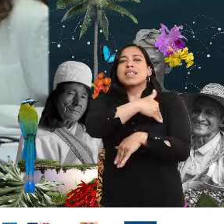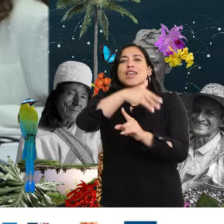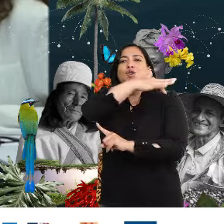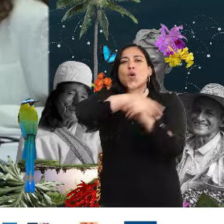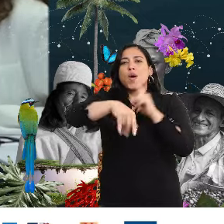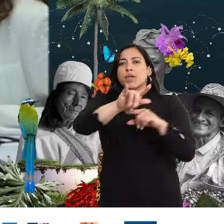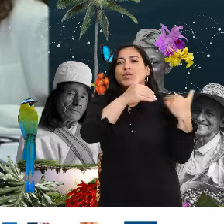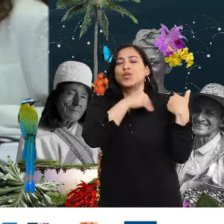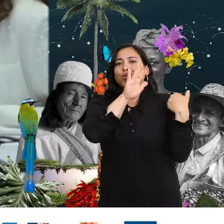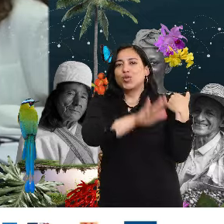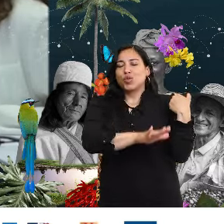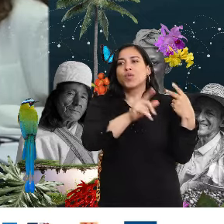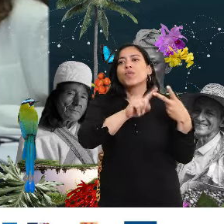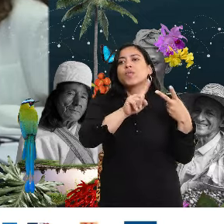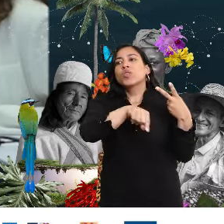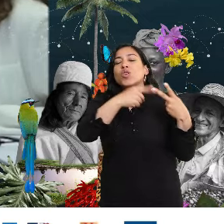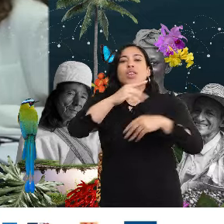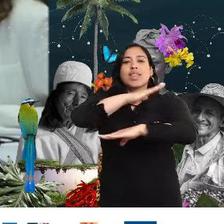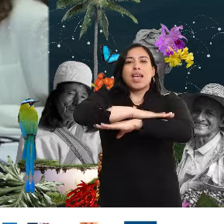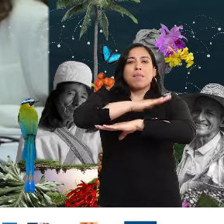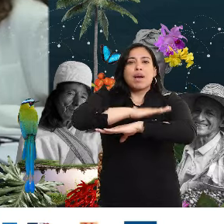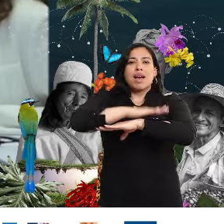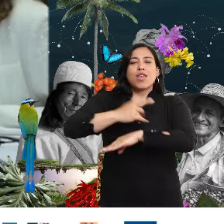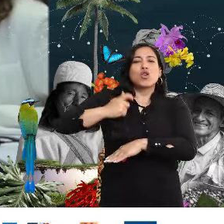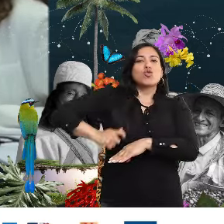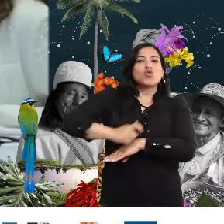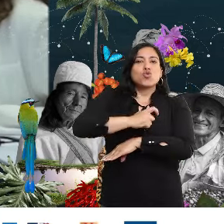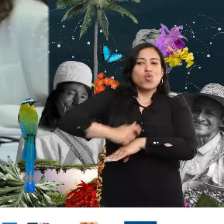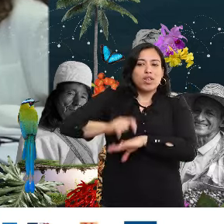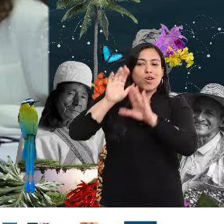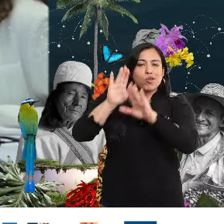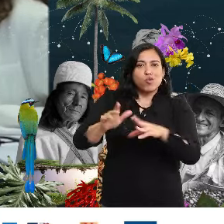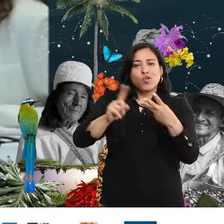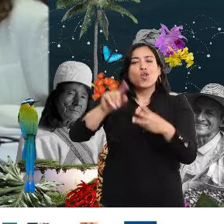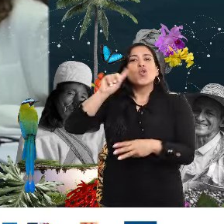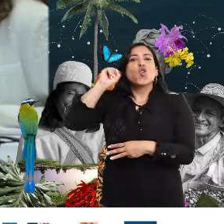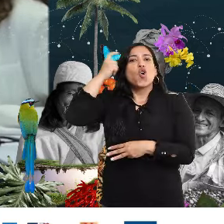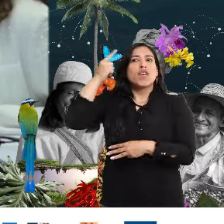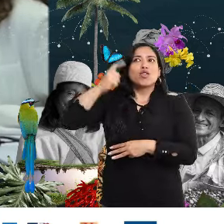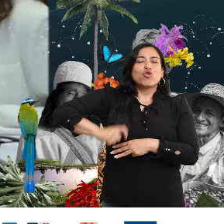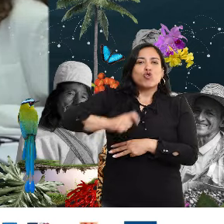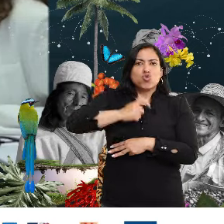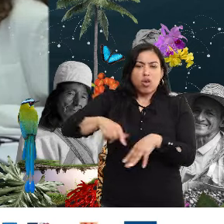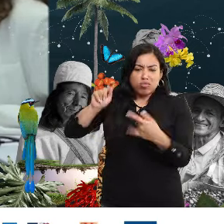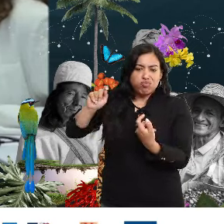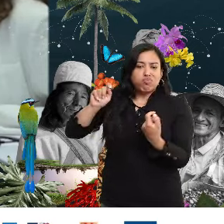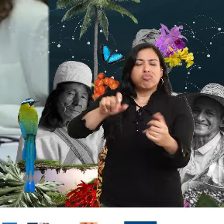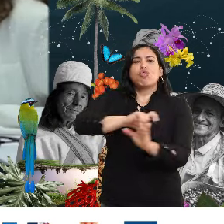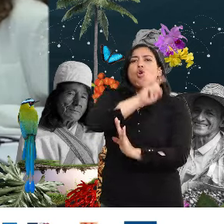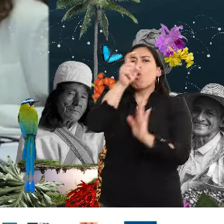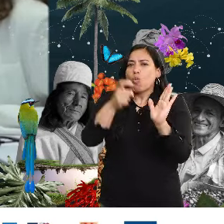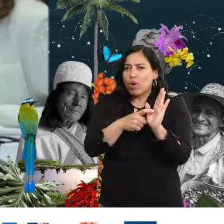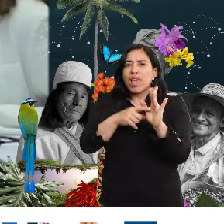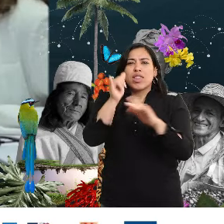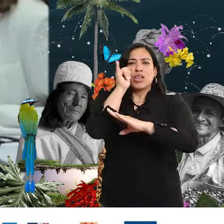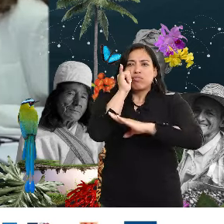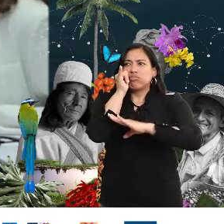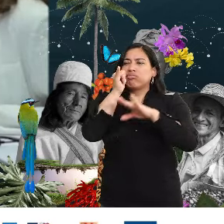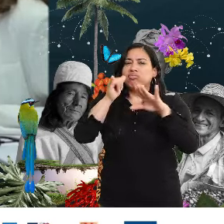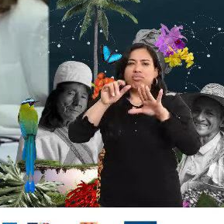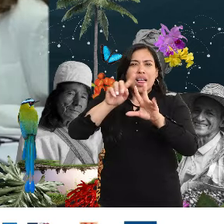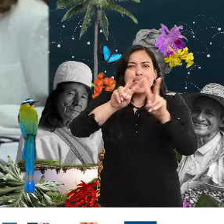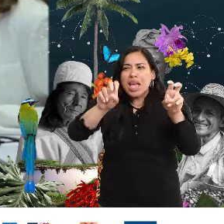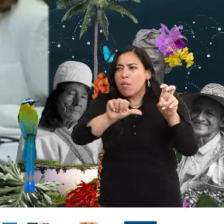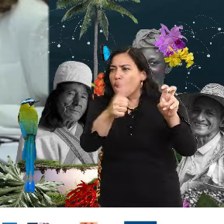Ambiente. La Embajada de Suecia y el gobierno sueco financió toda la parte de la transmisión y otros